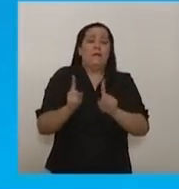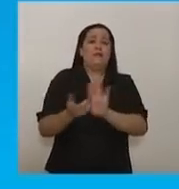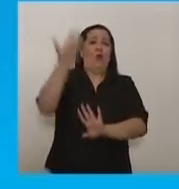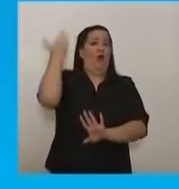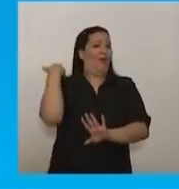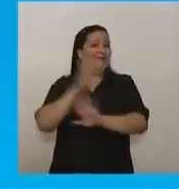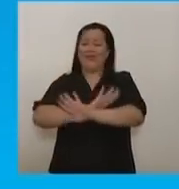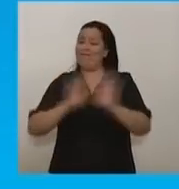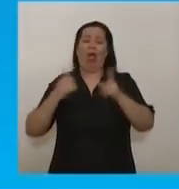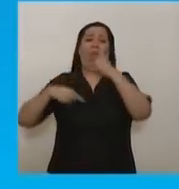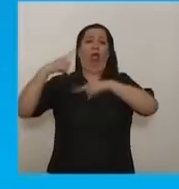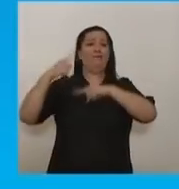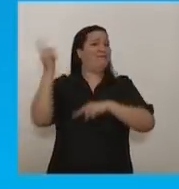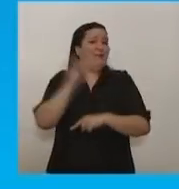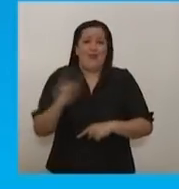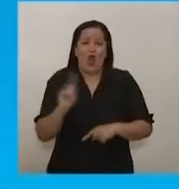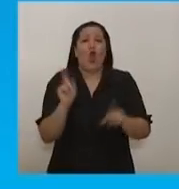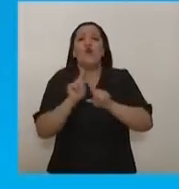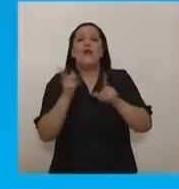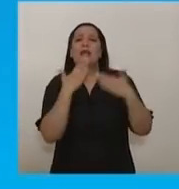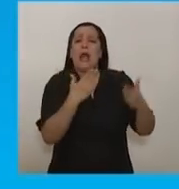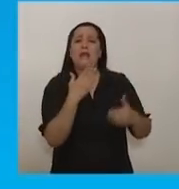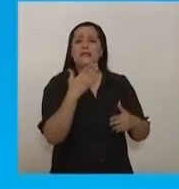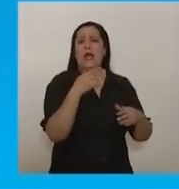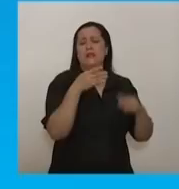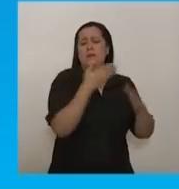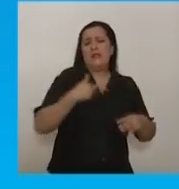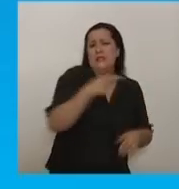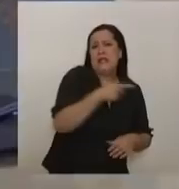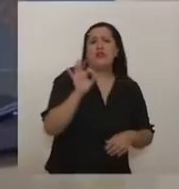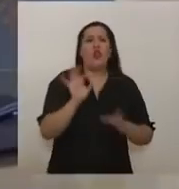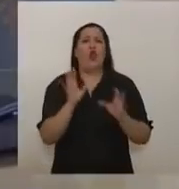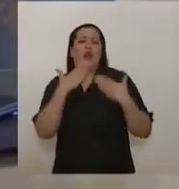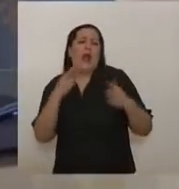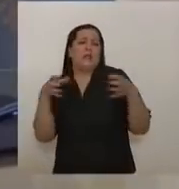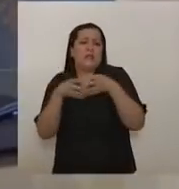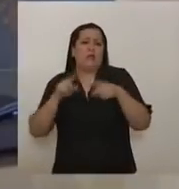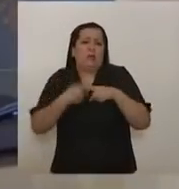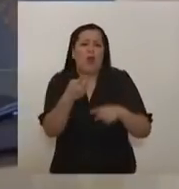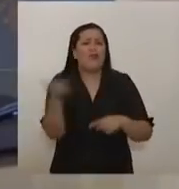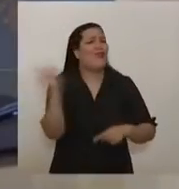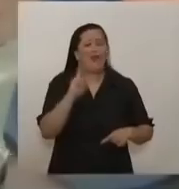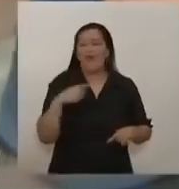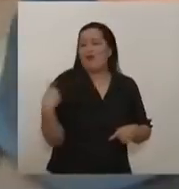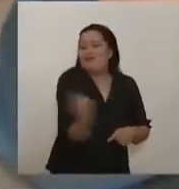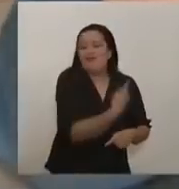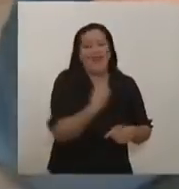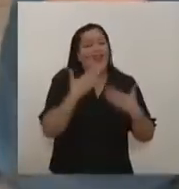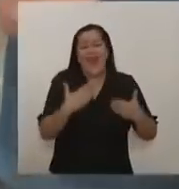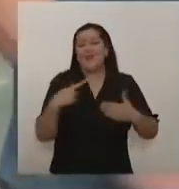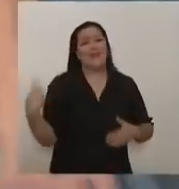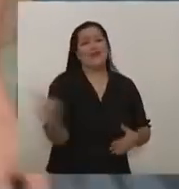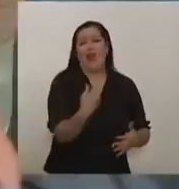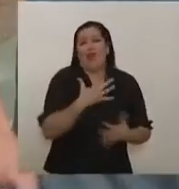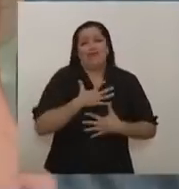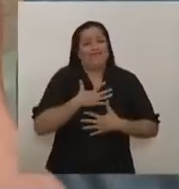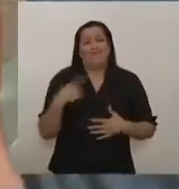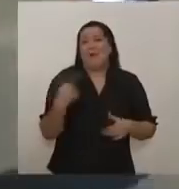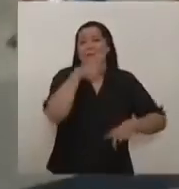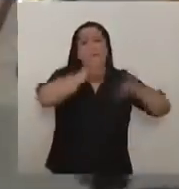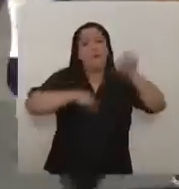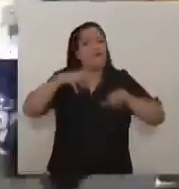atrás. No pertenece a un presidente, ni a un partido, ni a un gobierno. Nos pertenece a todos. Es un patrimonio